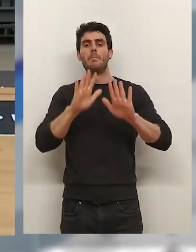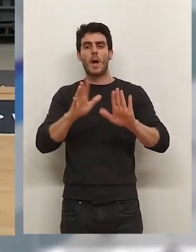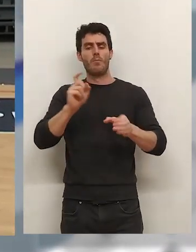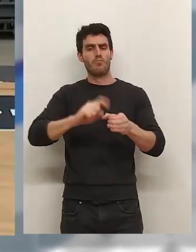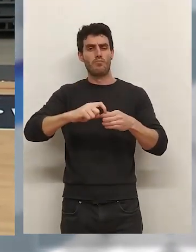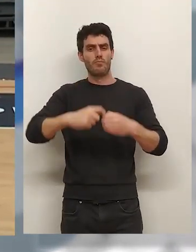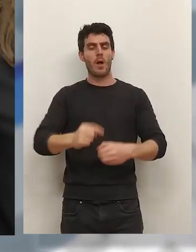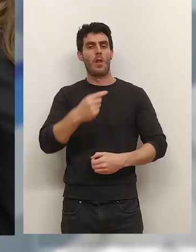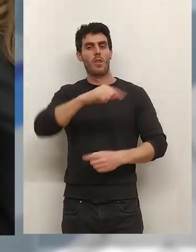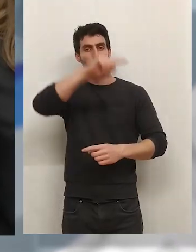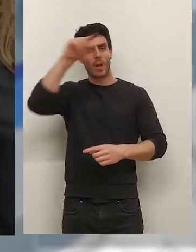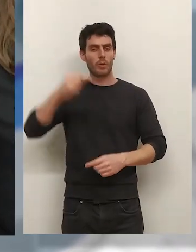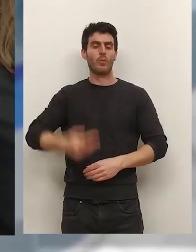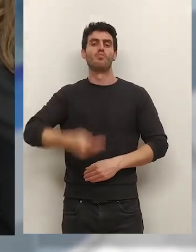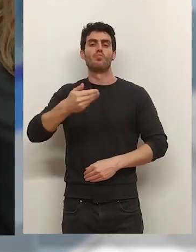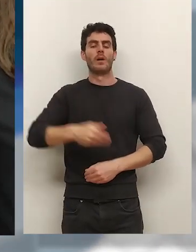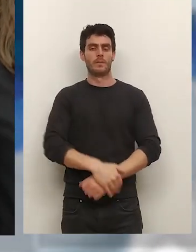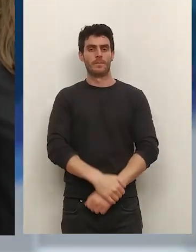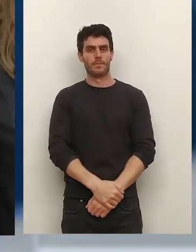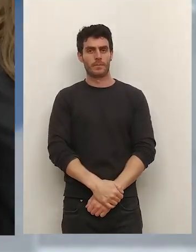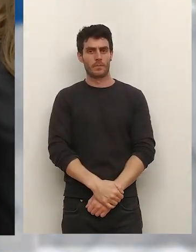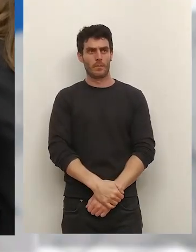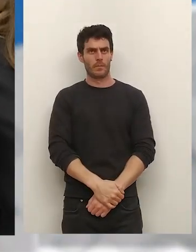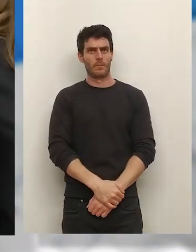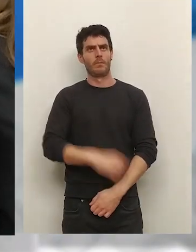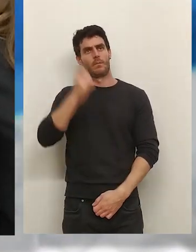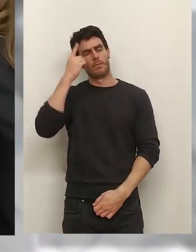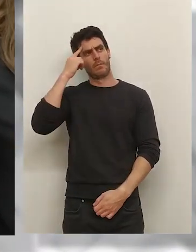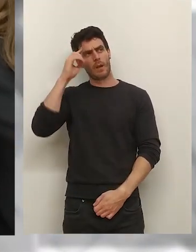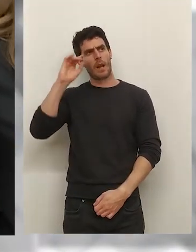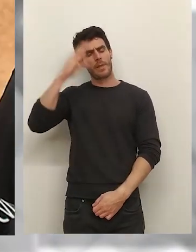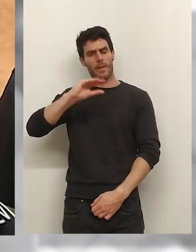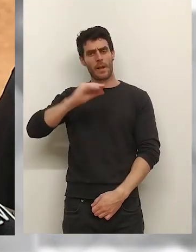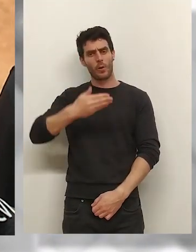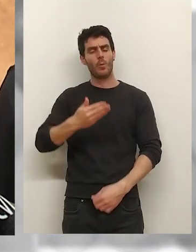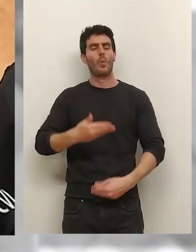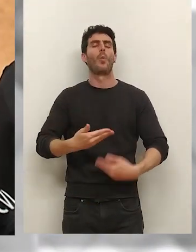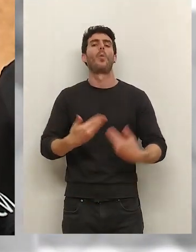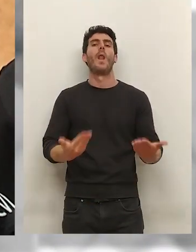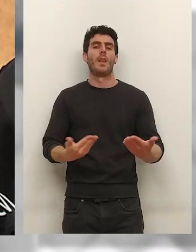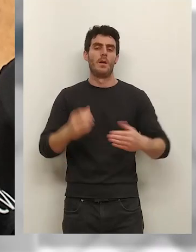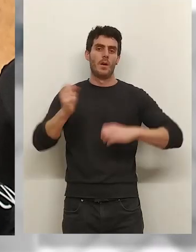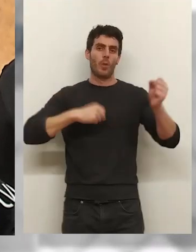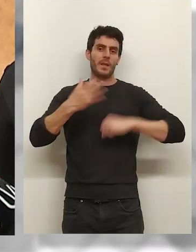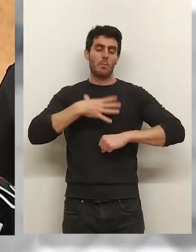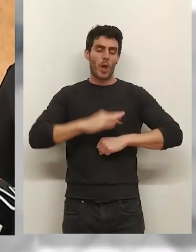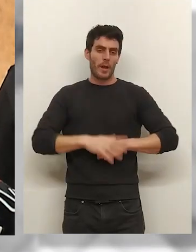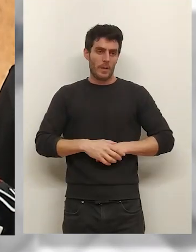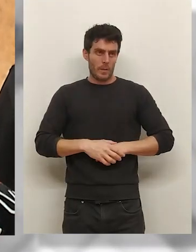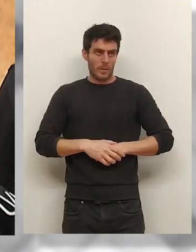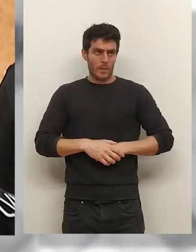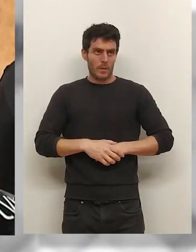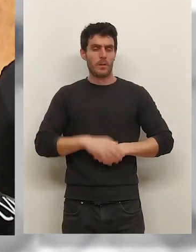pero que sí que cuenta con un circuito importante. Entonces la idea del club es poder competir, ¿no?, y